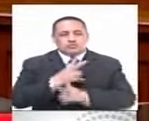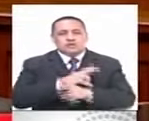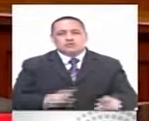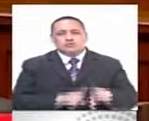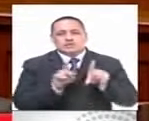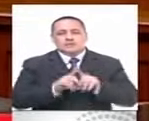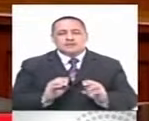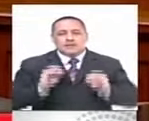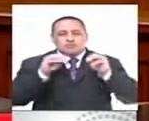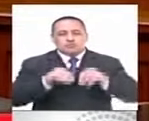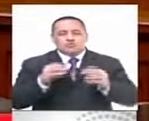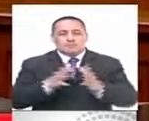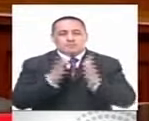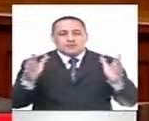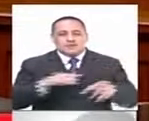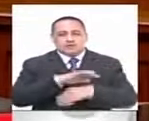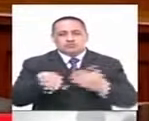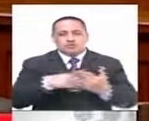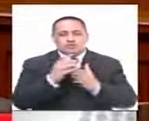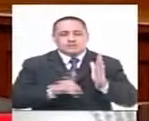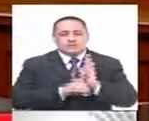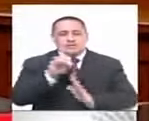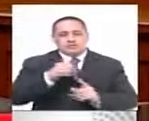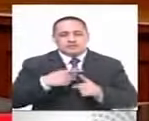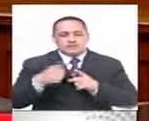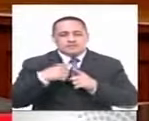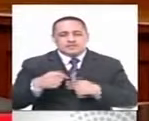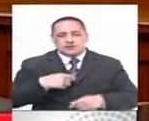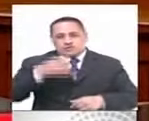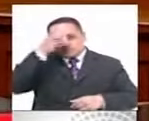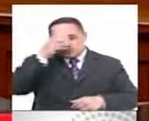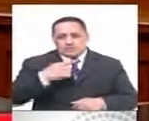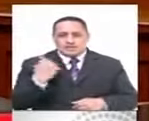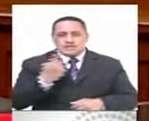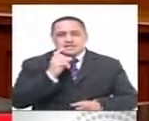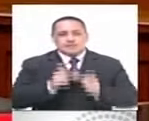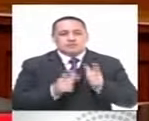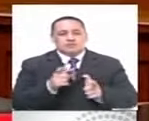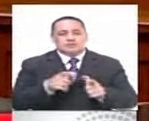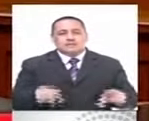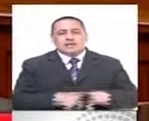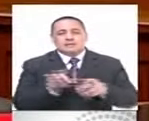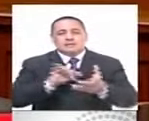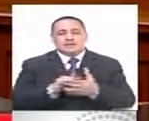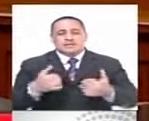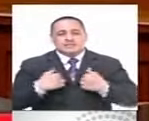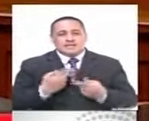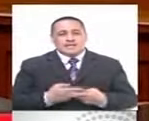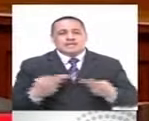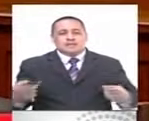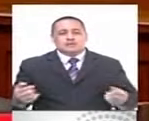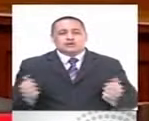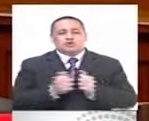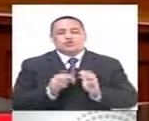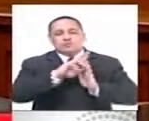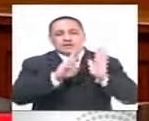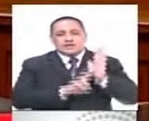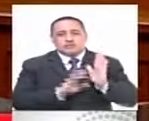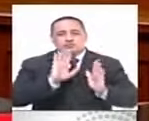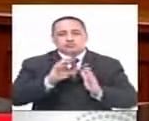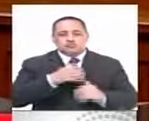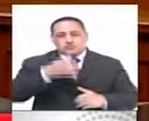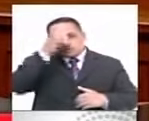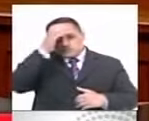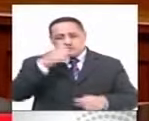la aplicación más amplia y el desarrollo de los conocimientos colectivos de pueblos indígenas, herramientas como el registro de sus